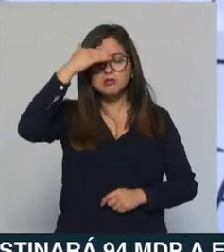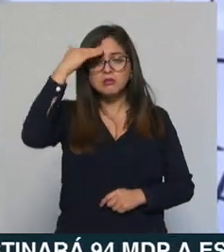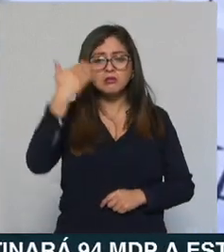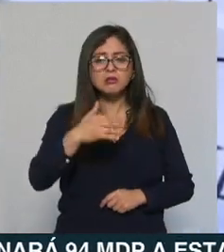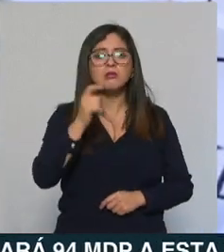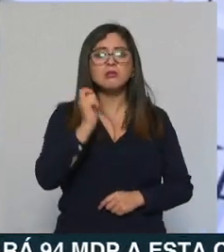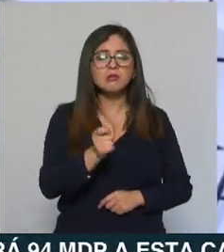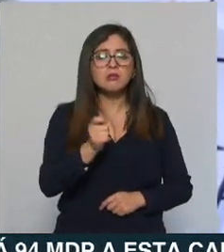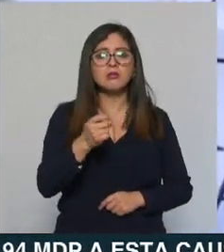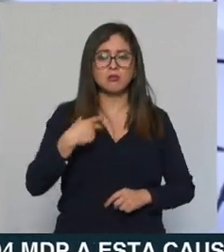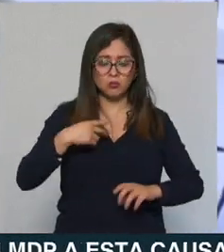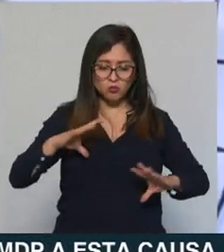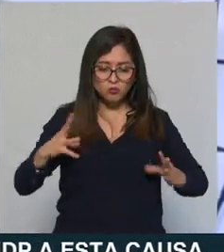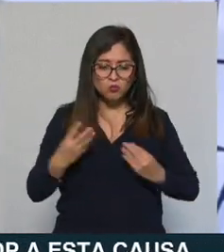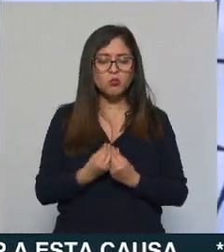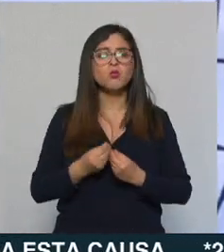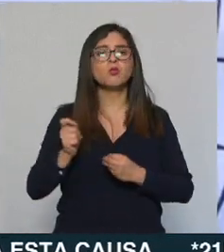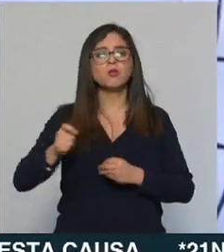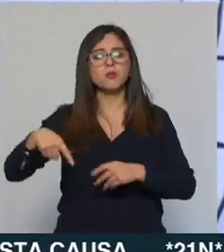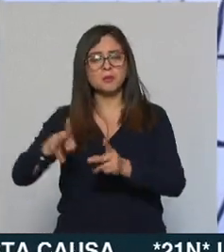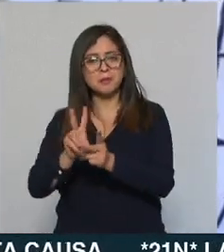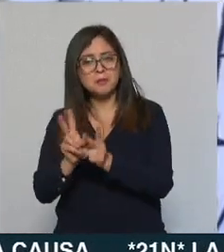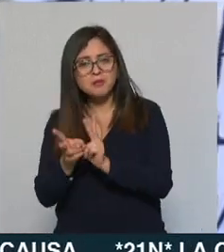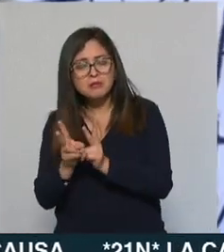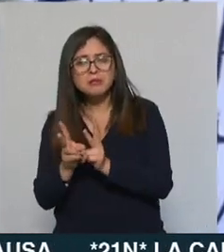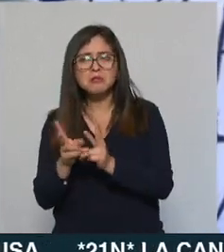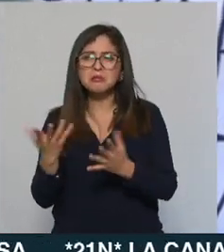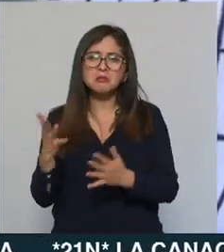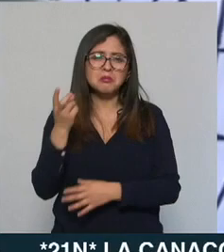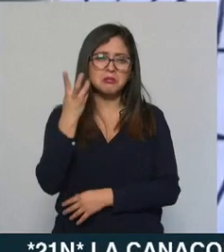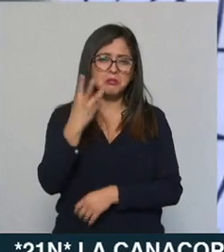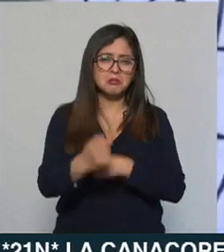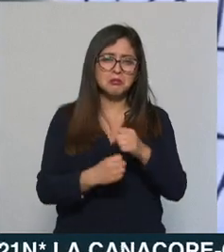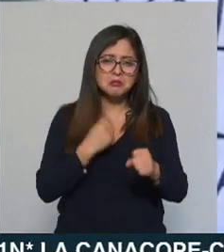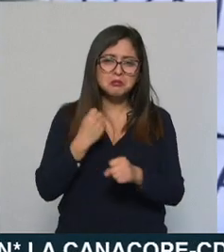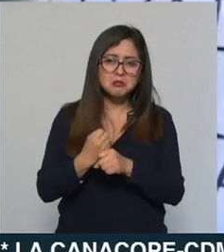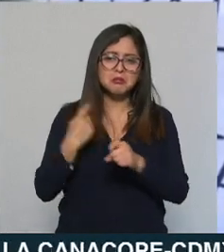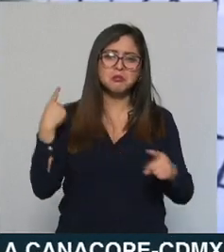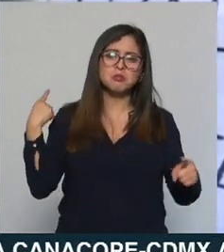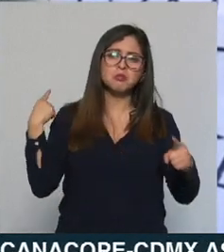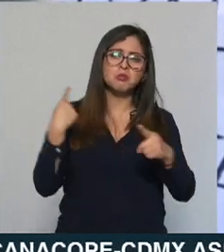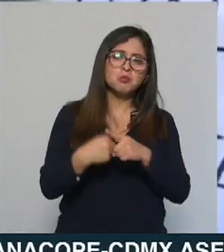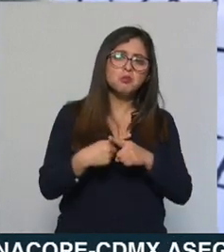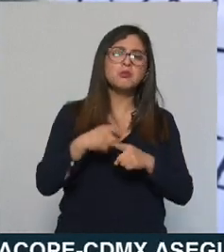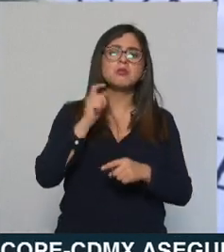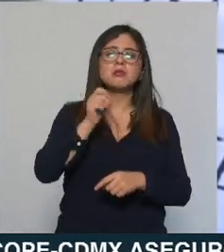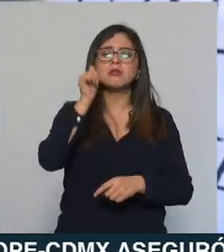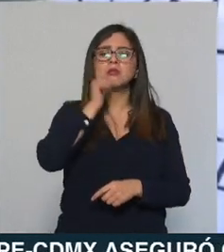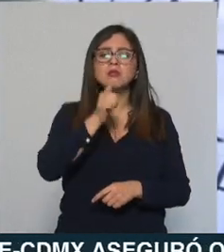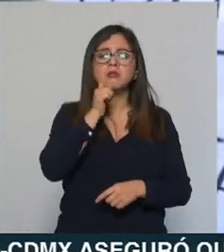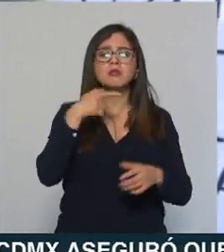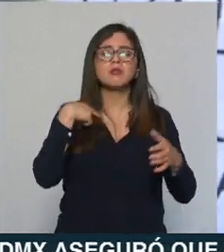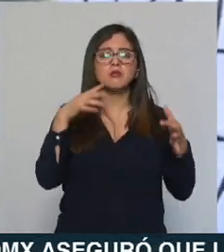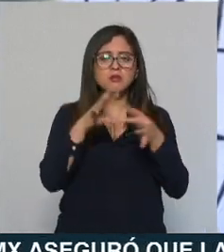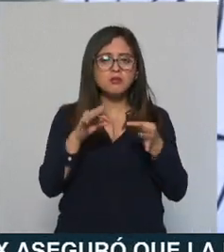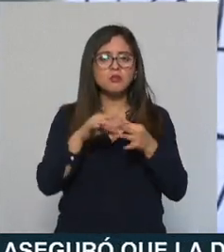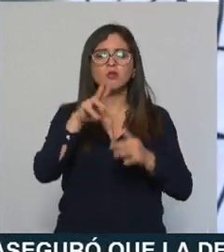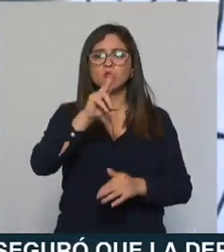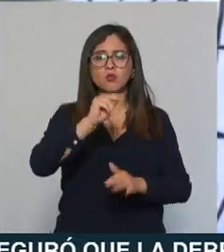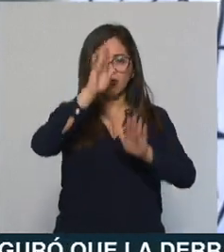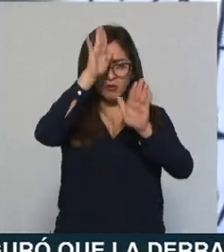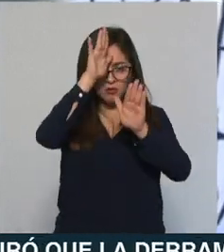hemos estado desde hace ya 3 años haciendo una movilización permanente en contra